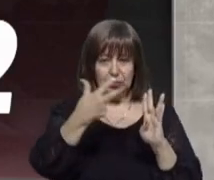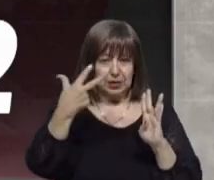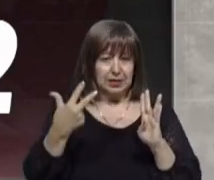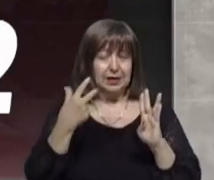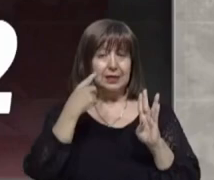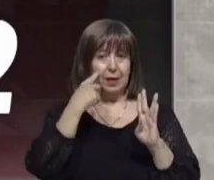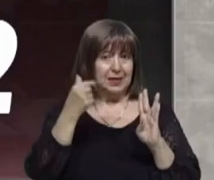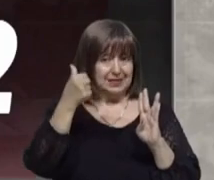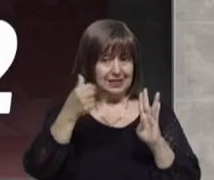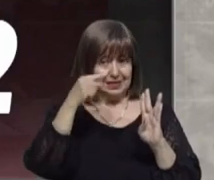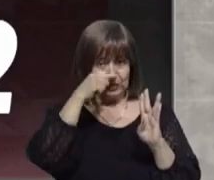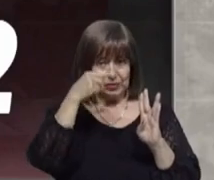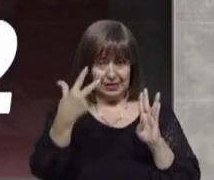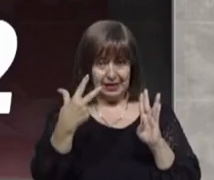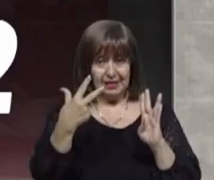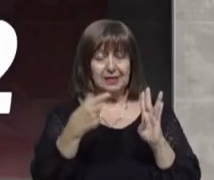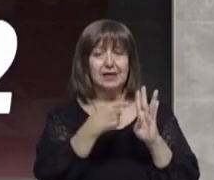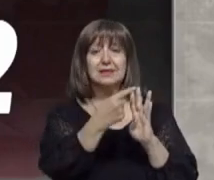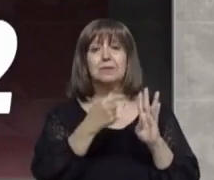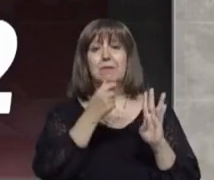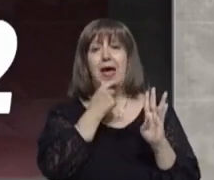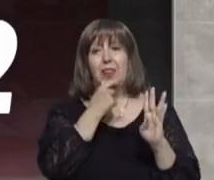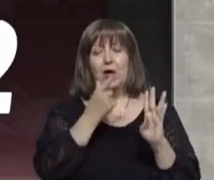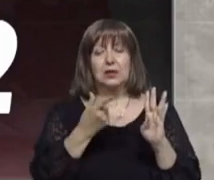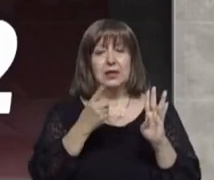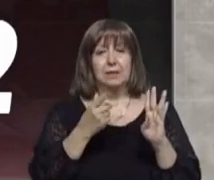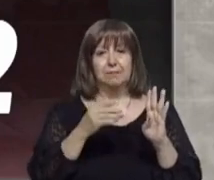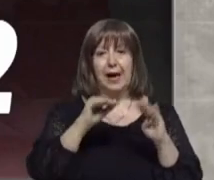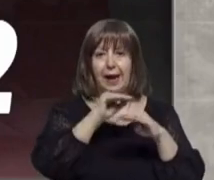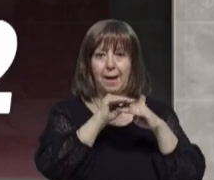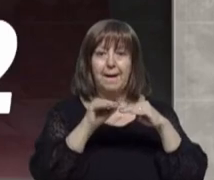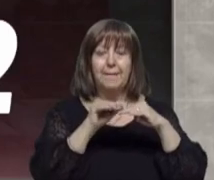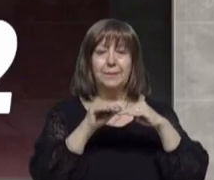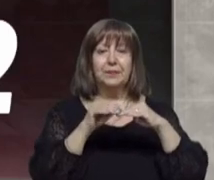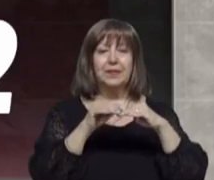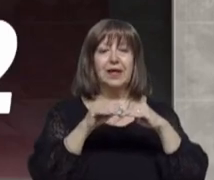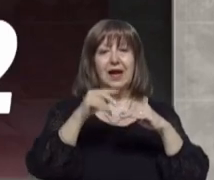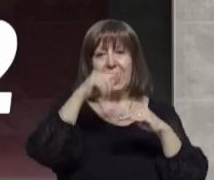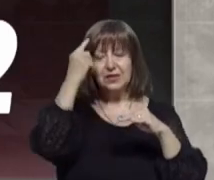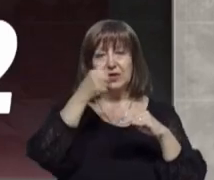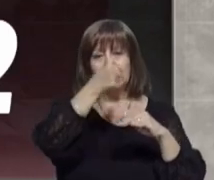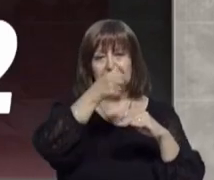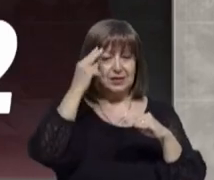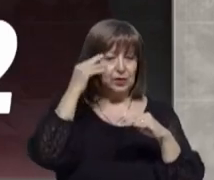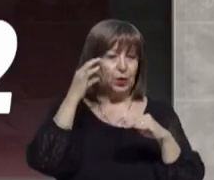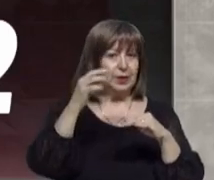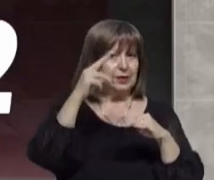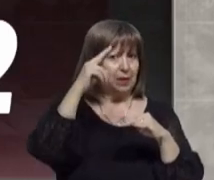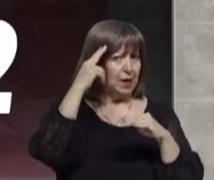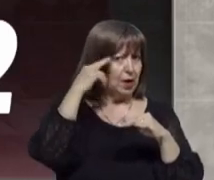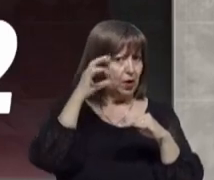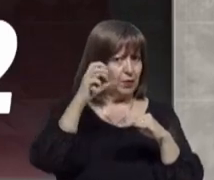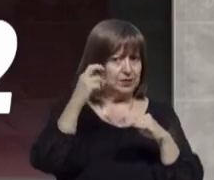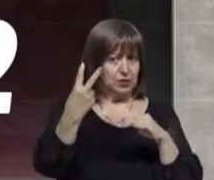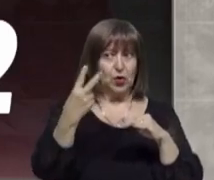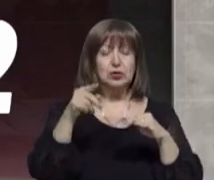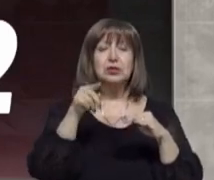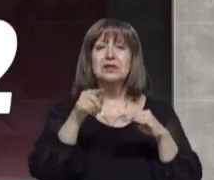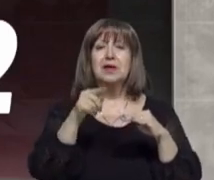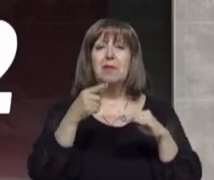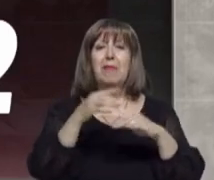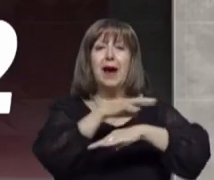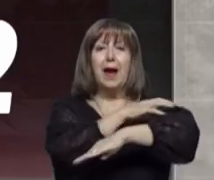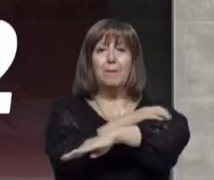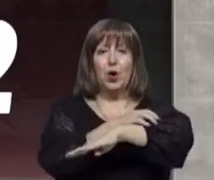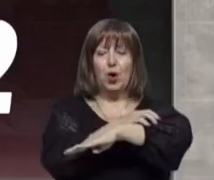633.673 pesos fueron necesarios en la provincia de Mendoza. A nivel nacional, 690.902 pesos para no ser pobre. Los números